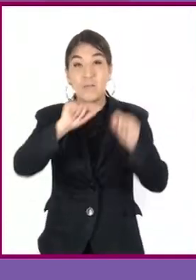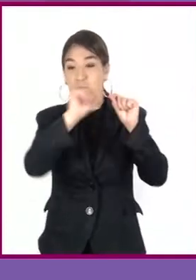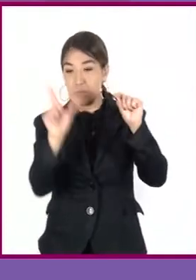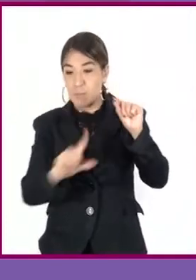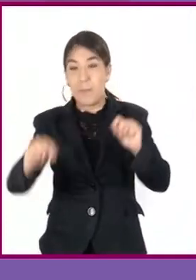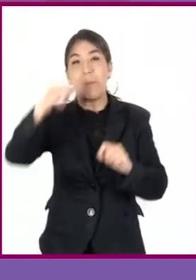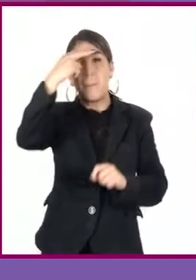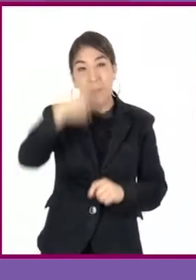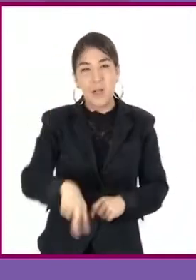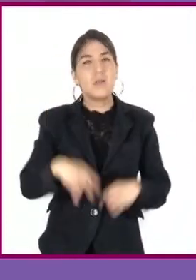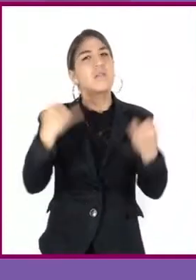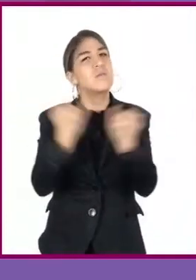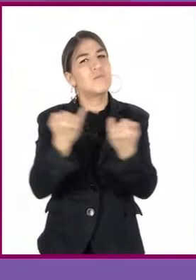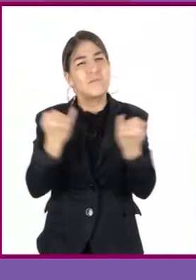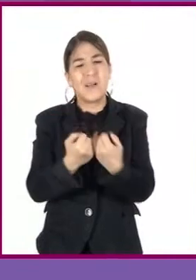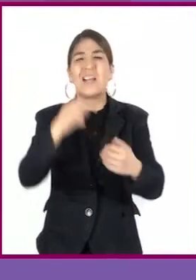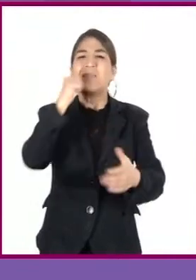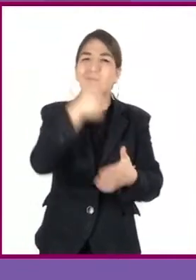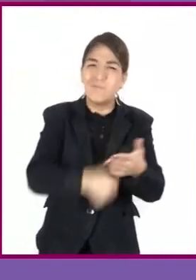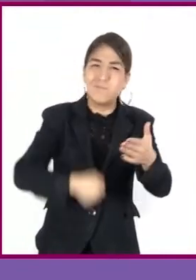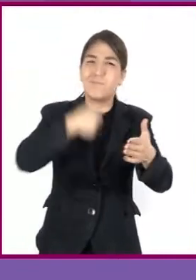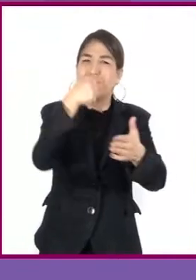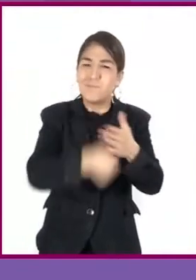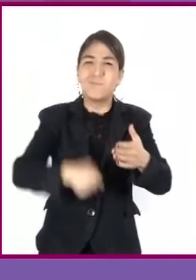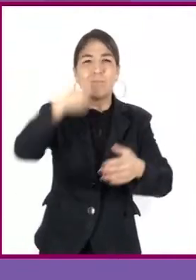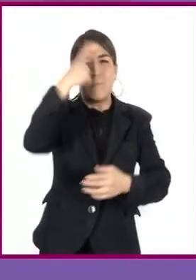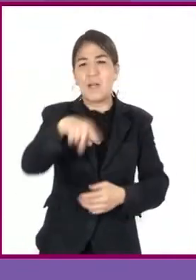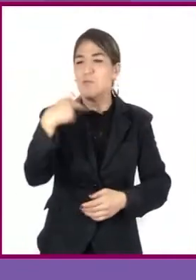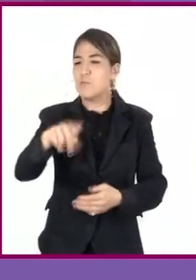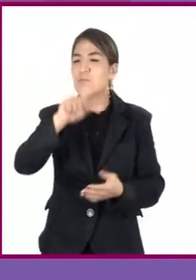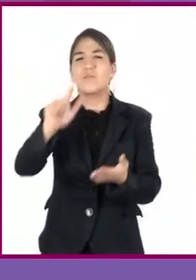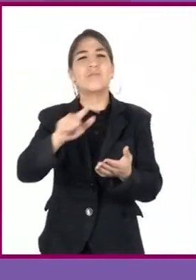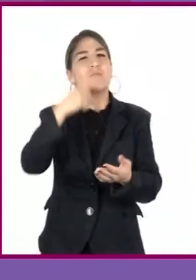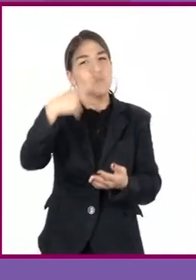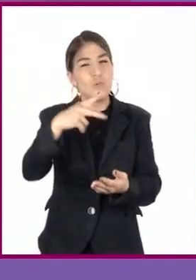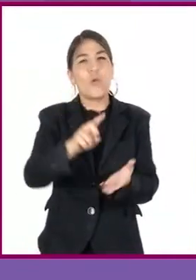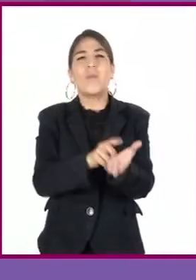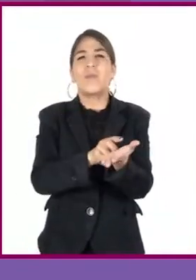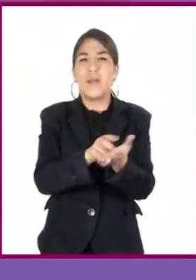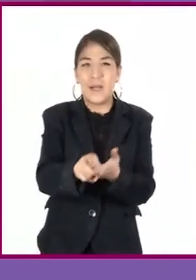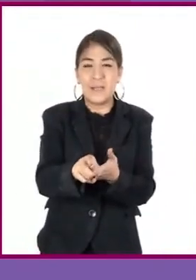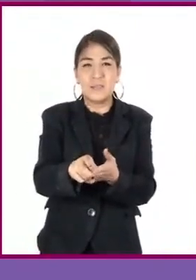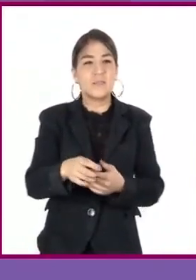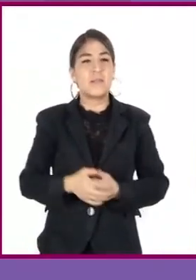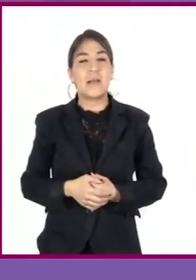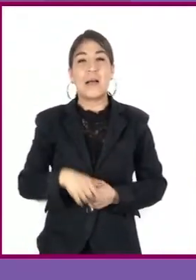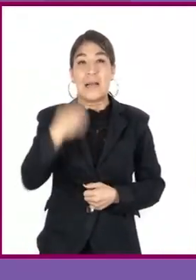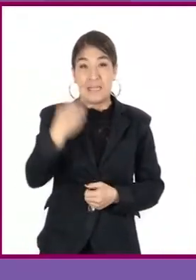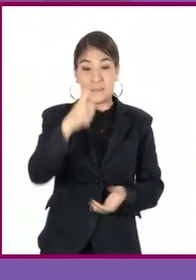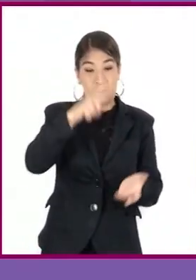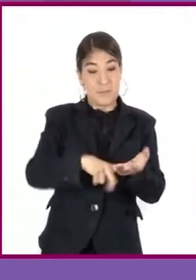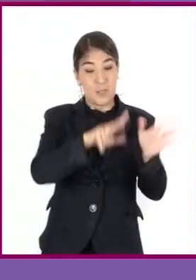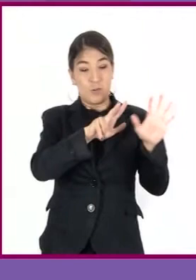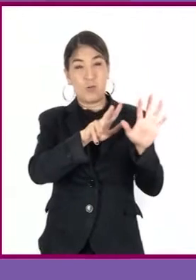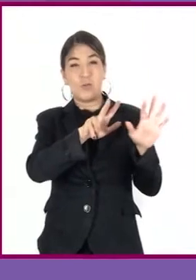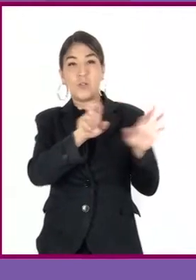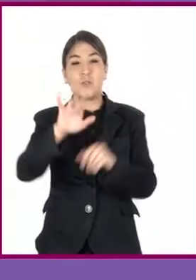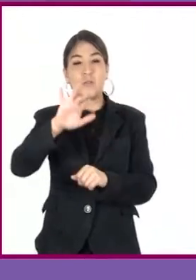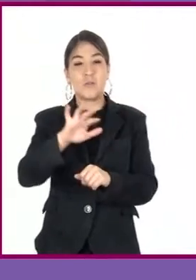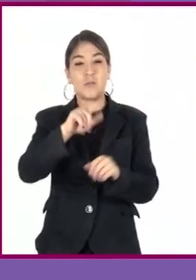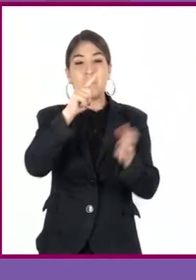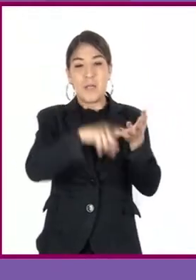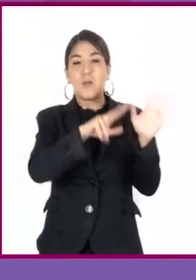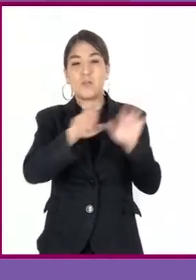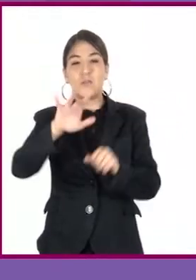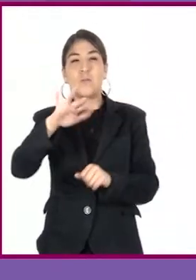dado largas batallas por sus derechos. En 1857 se expidió la primera